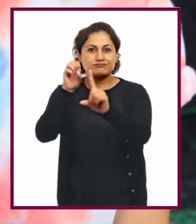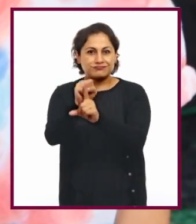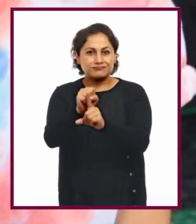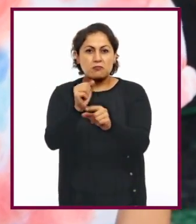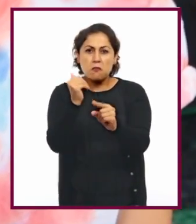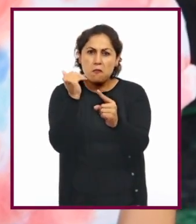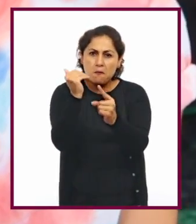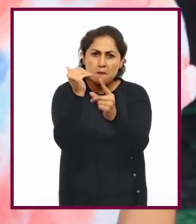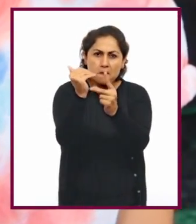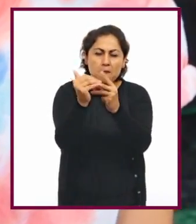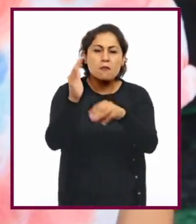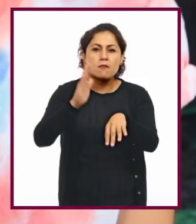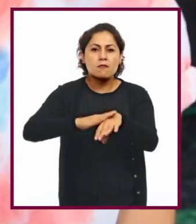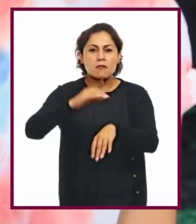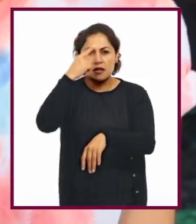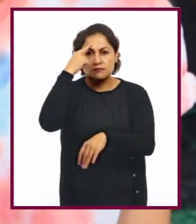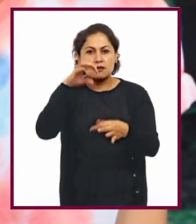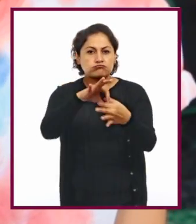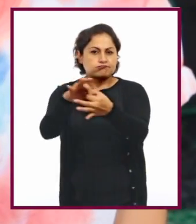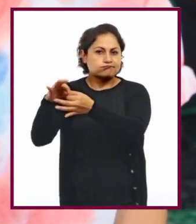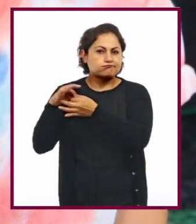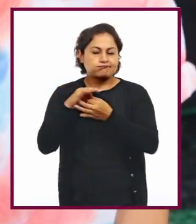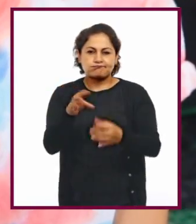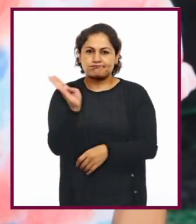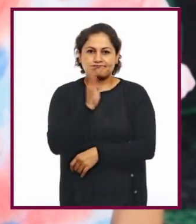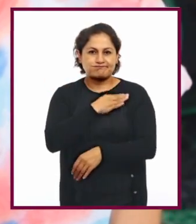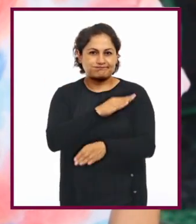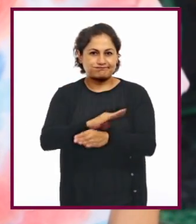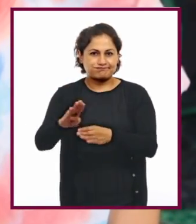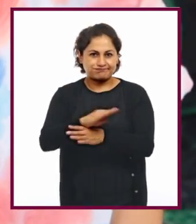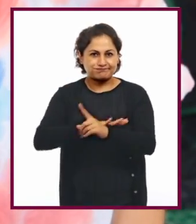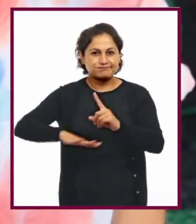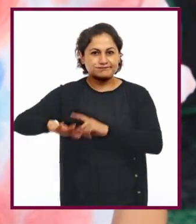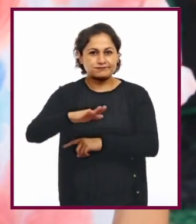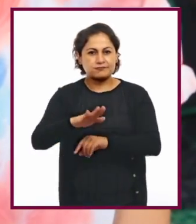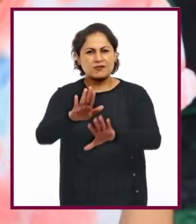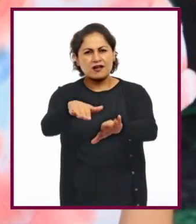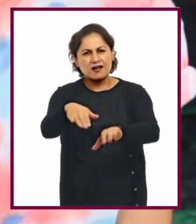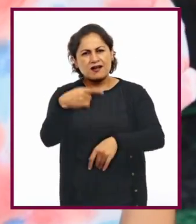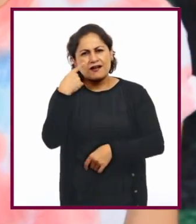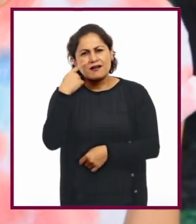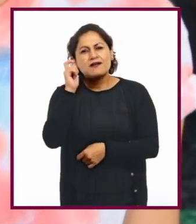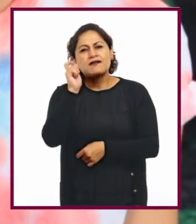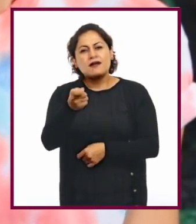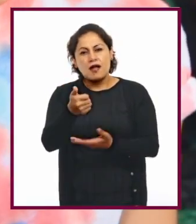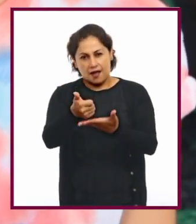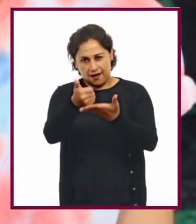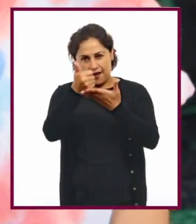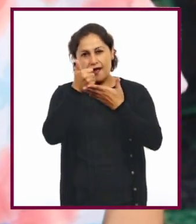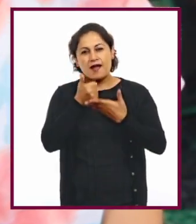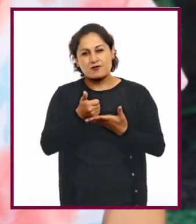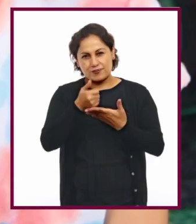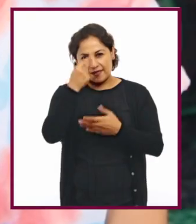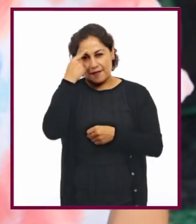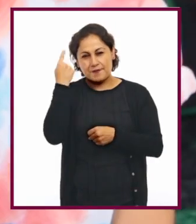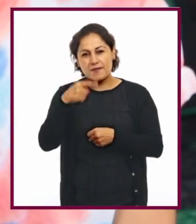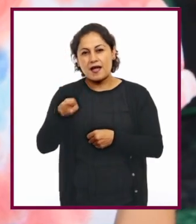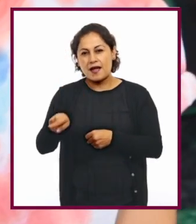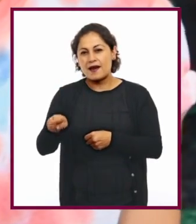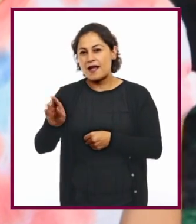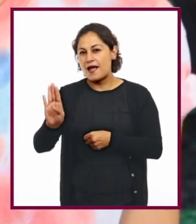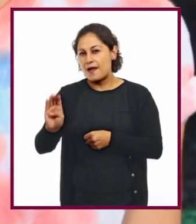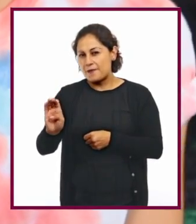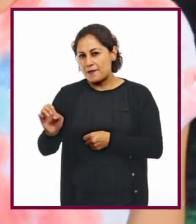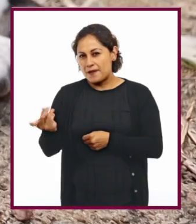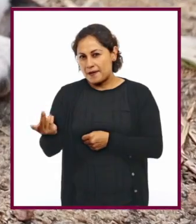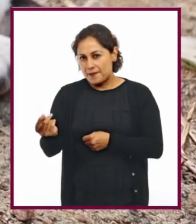nos damos cuenta que alcanzamos más metas cuando nos unimos para construir bienestar. Por cierto, Juliana, ¿por qué no ayudas a encontrarles casa